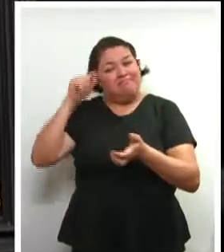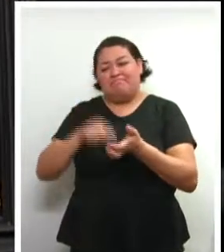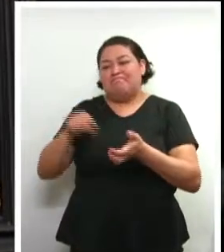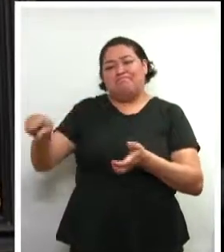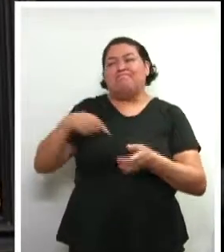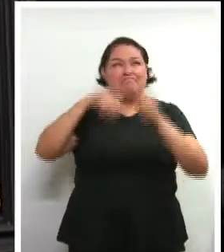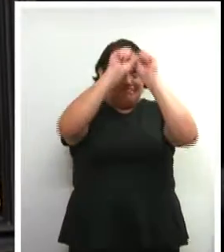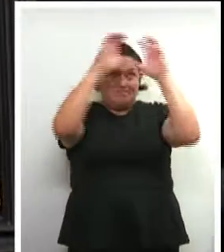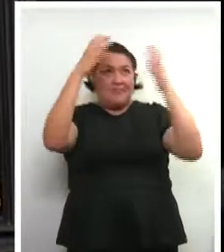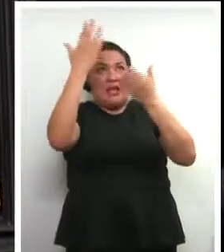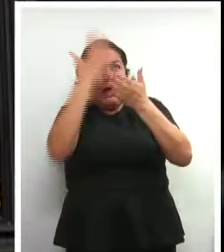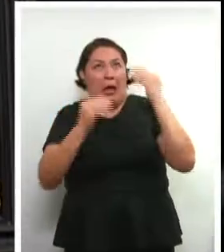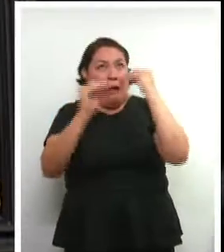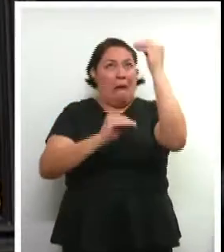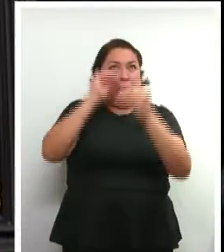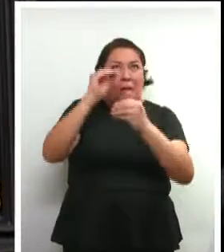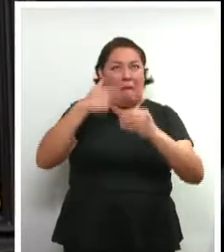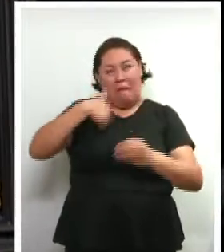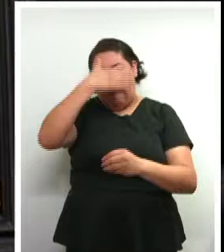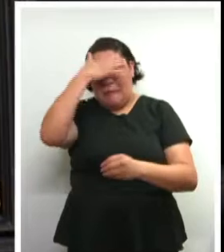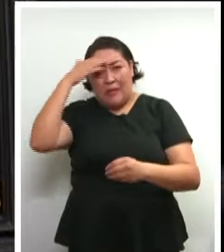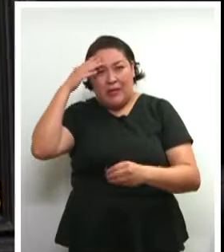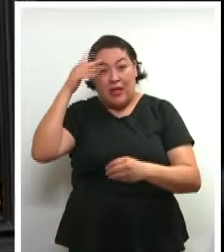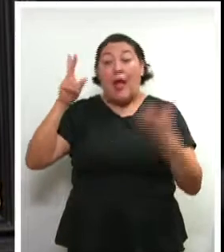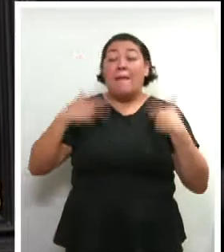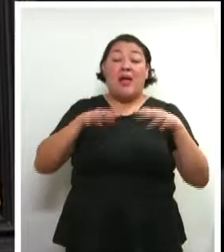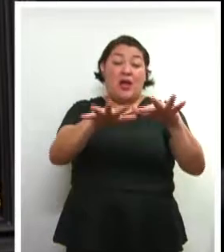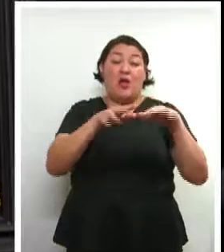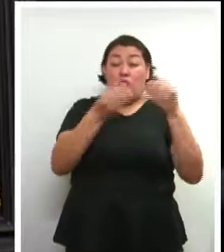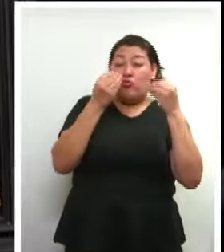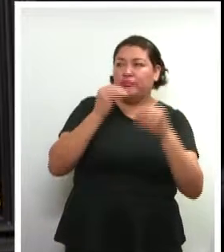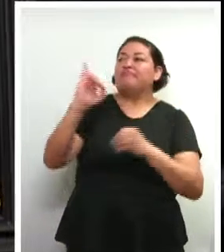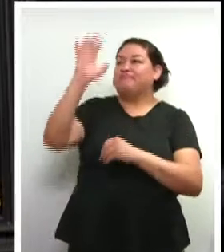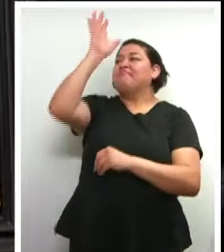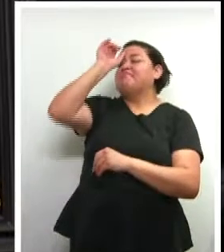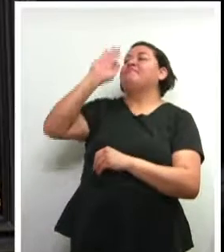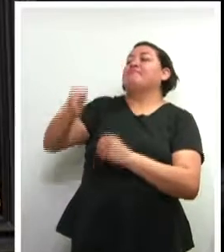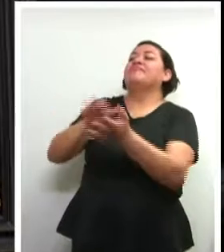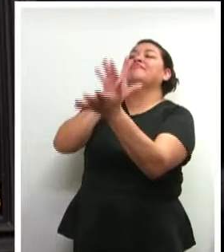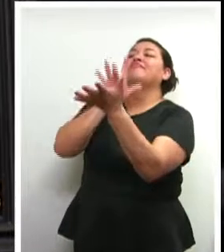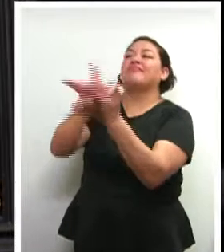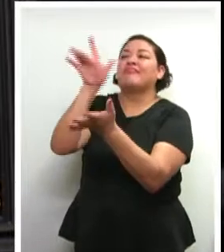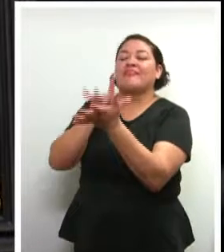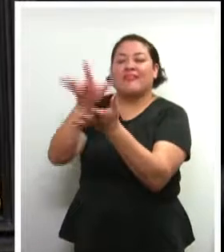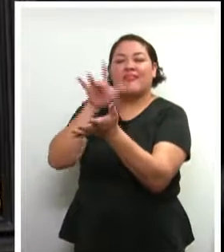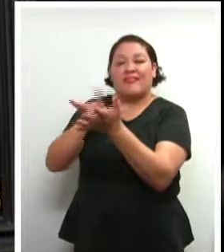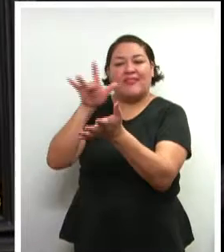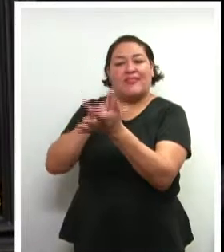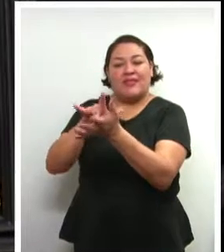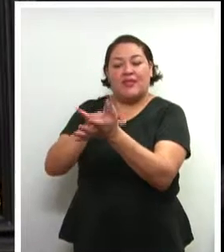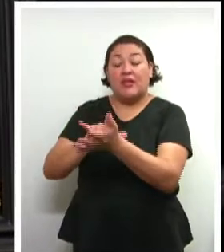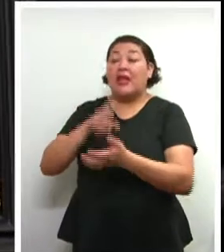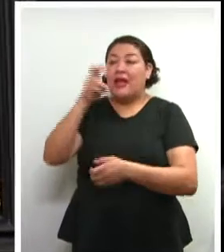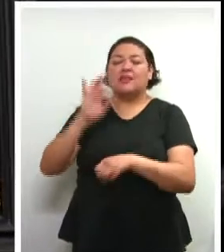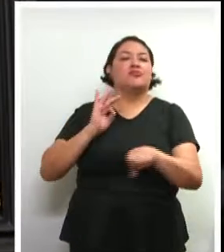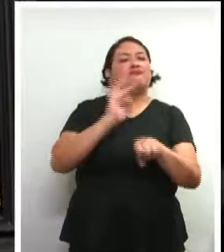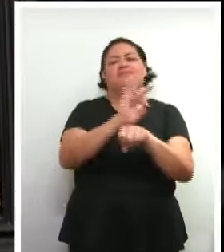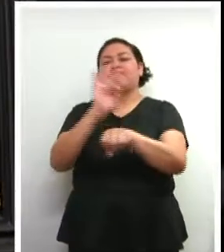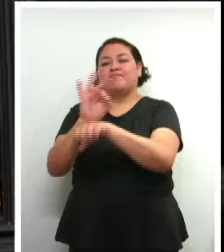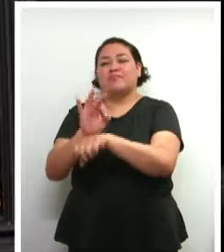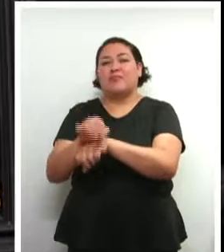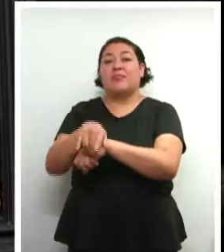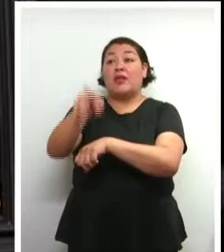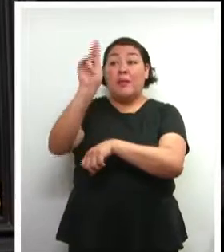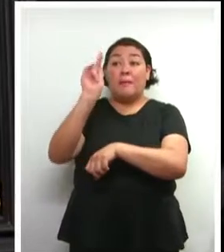nosotros. Los más estarán de acuerdo y llegarán a producir todos sus efectos benéficos, pero